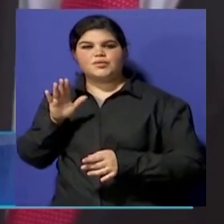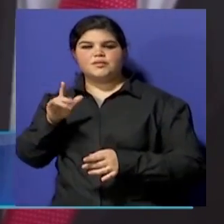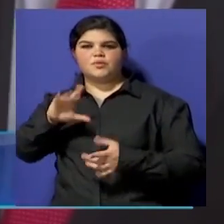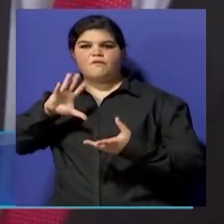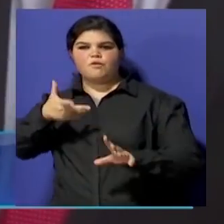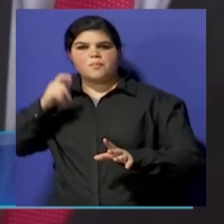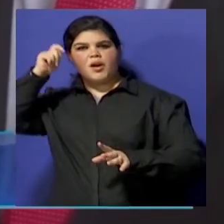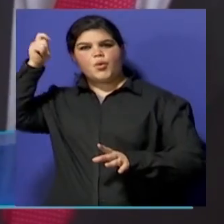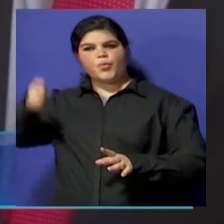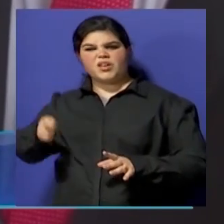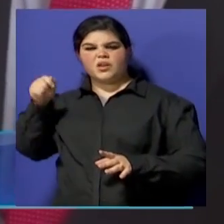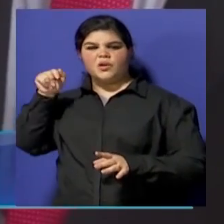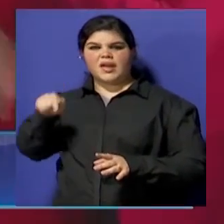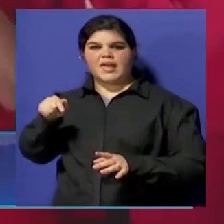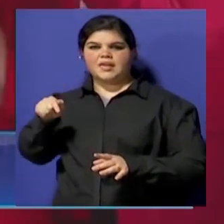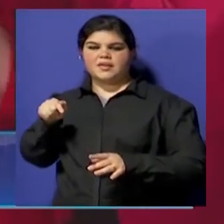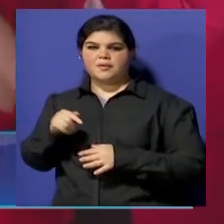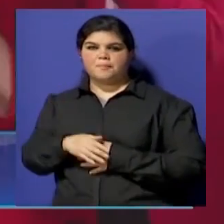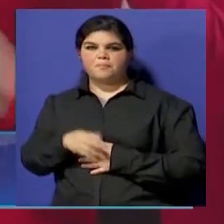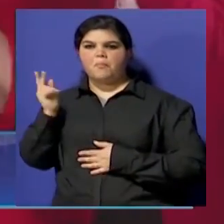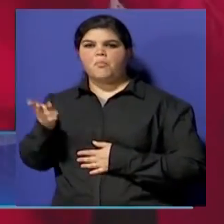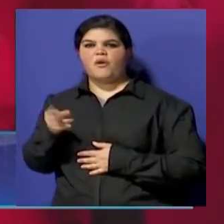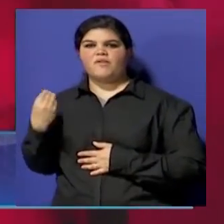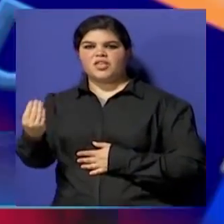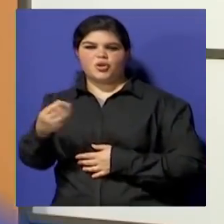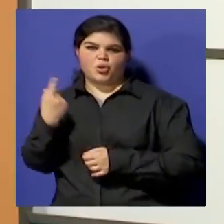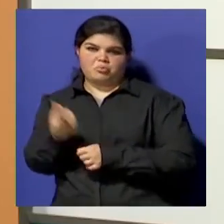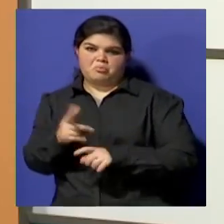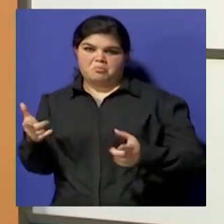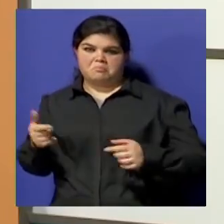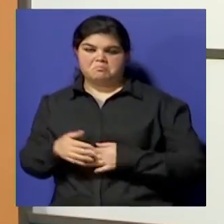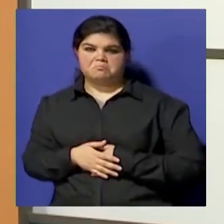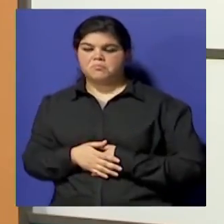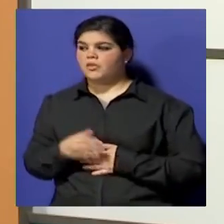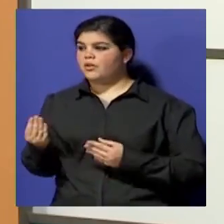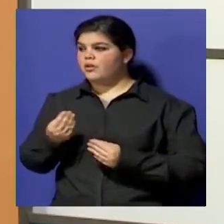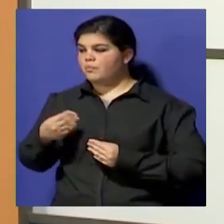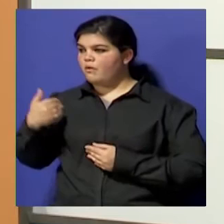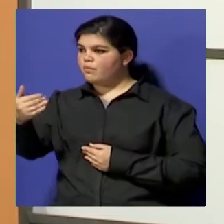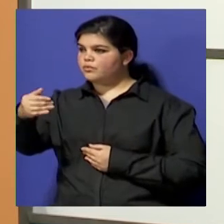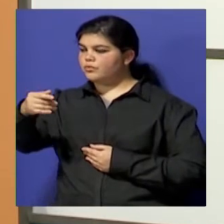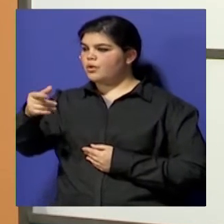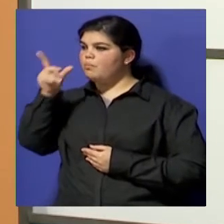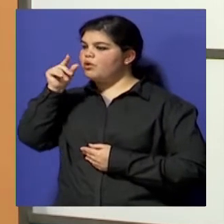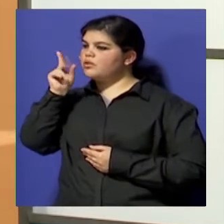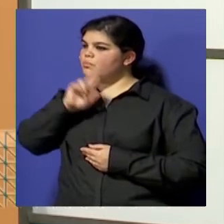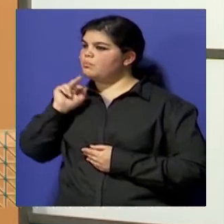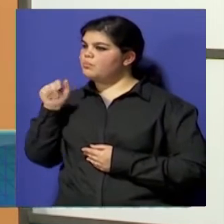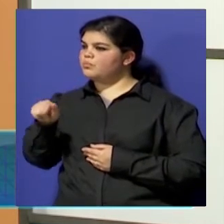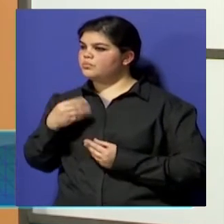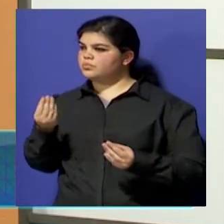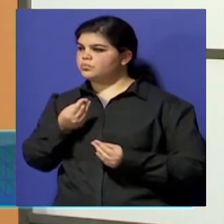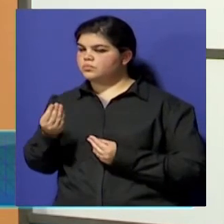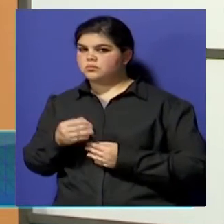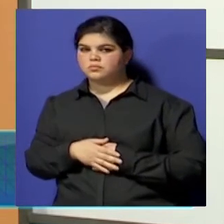ella no le impiden. Pablo, en ese sentido, ¿cómo ves el futuro político de Dilma? Yo creo que ella